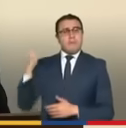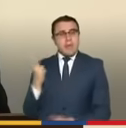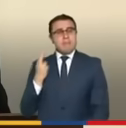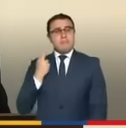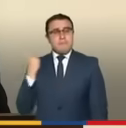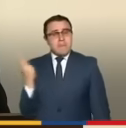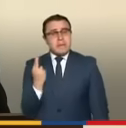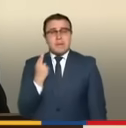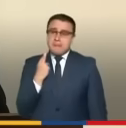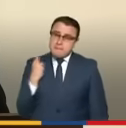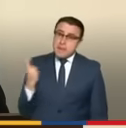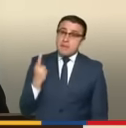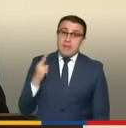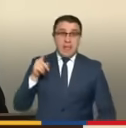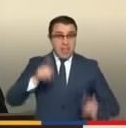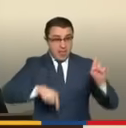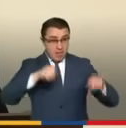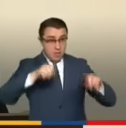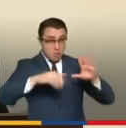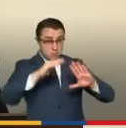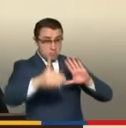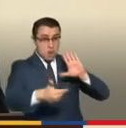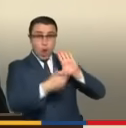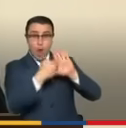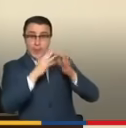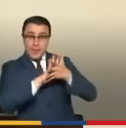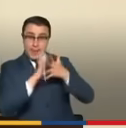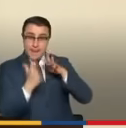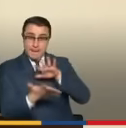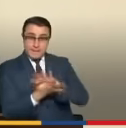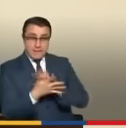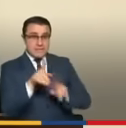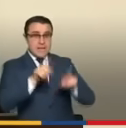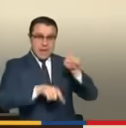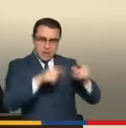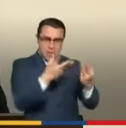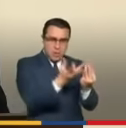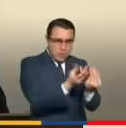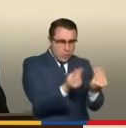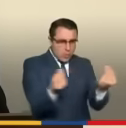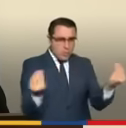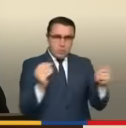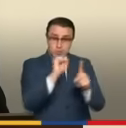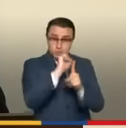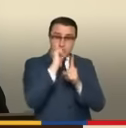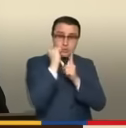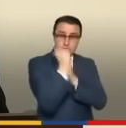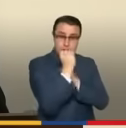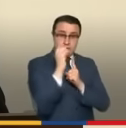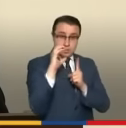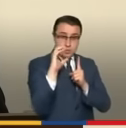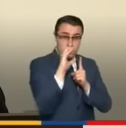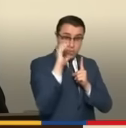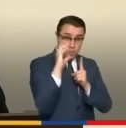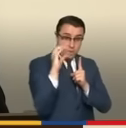de tanta enemistad con la paz de parte de ciertos sectores de la sociedad colombiana,